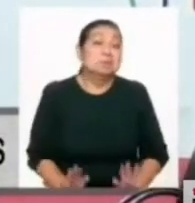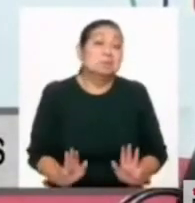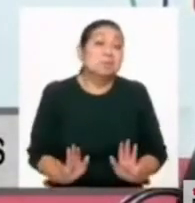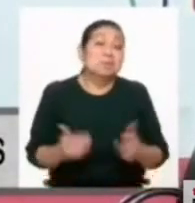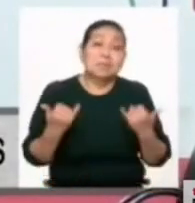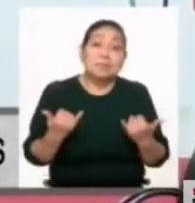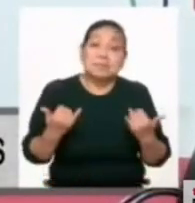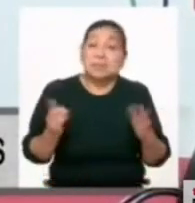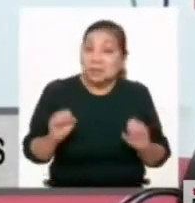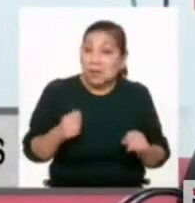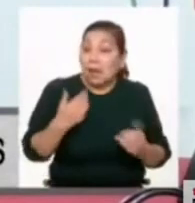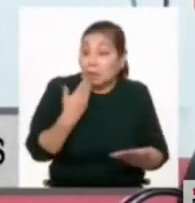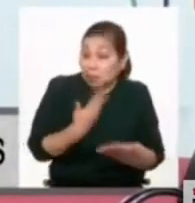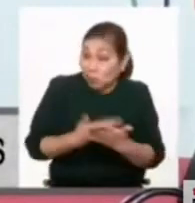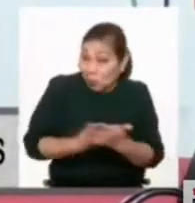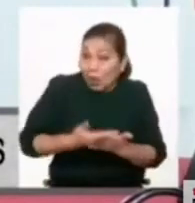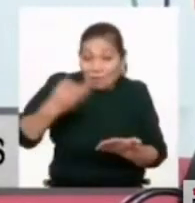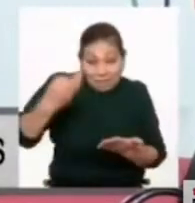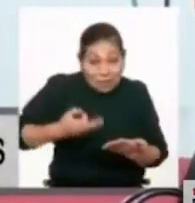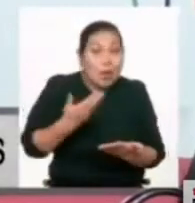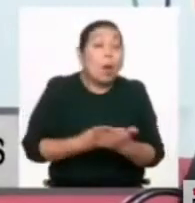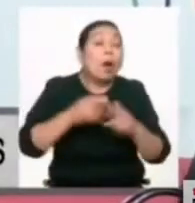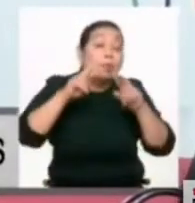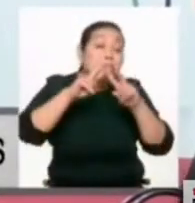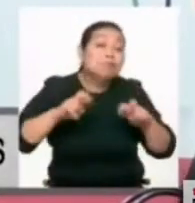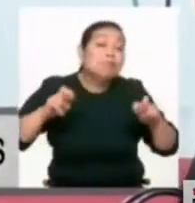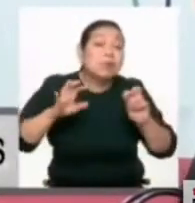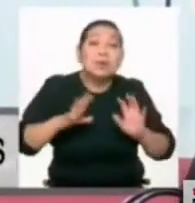Bueno, pues eso, si los hechos sucedieron, eso es materia de